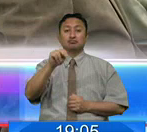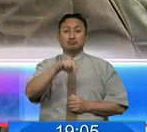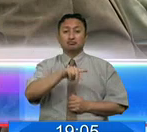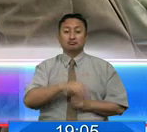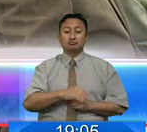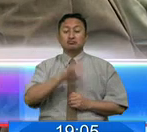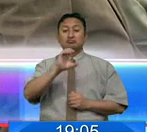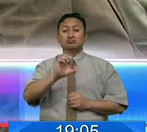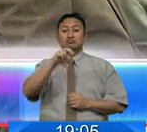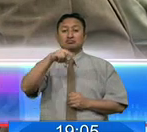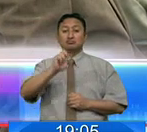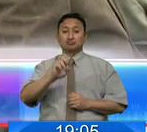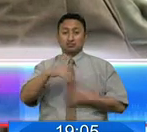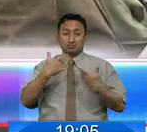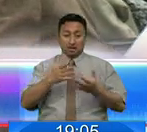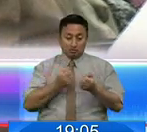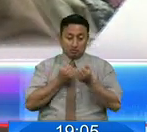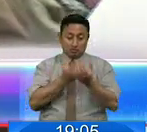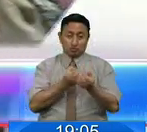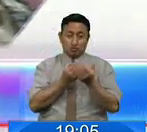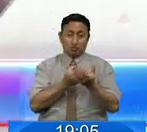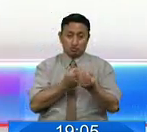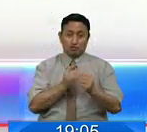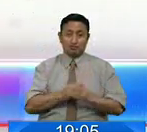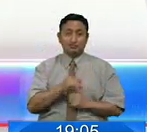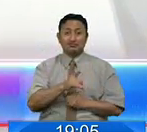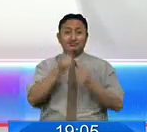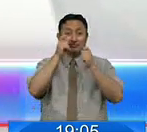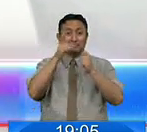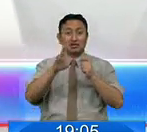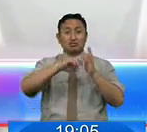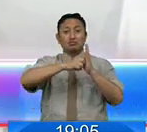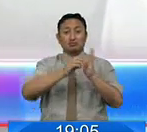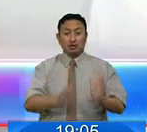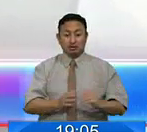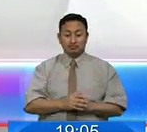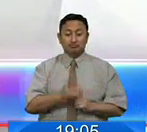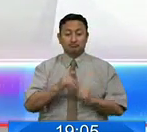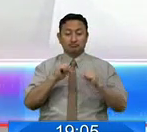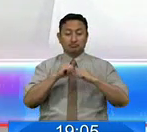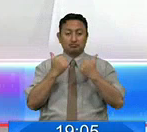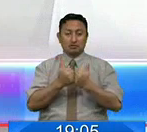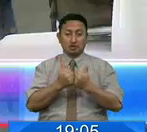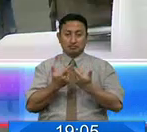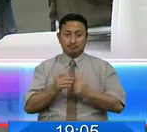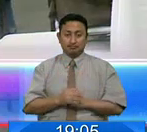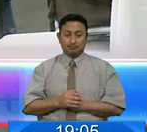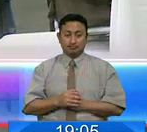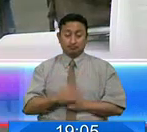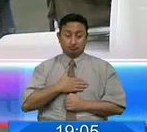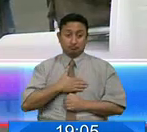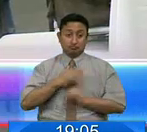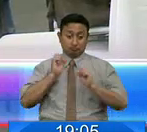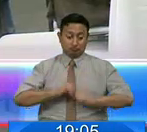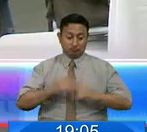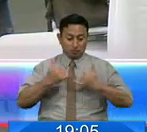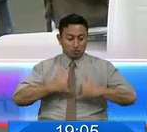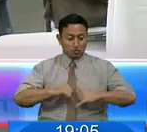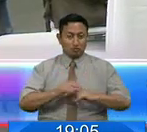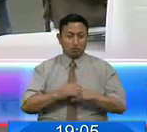el cn ha entregado información solicitada a la contraloría fiscalía y a la asamblea nacional y se comprometió a continuar